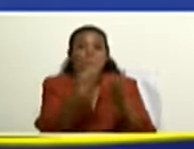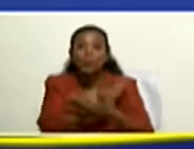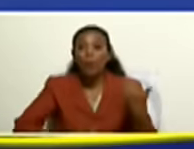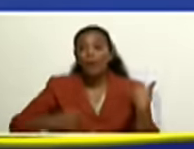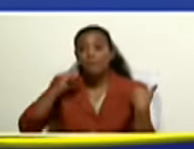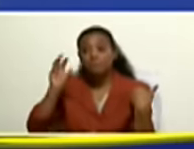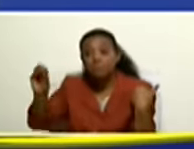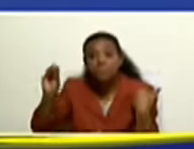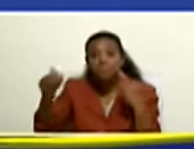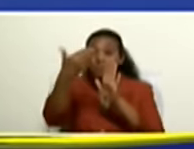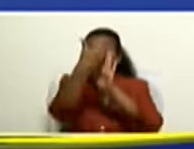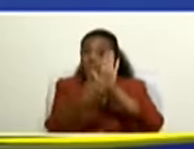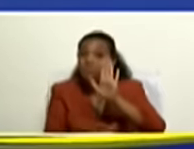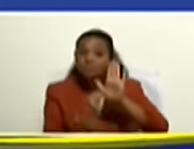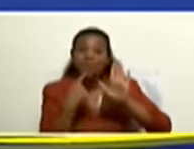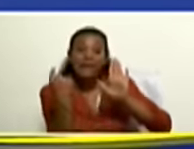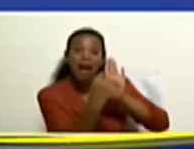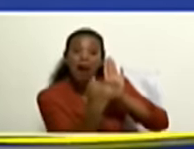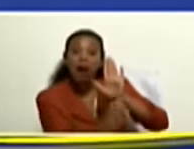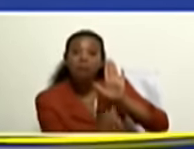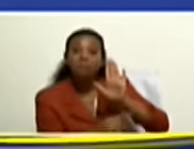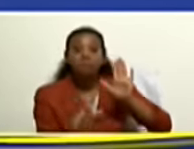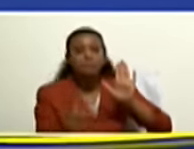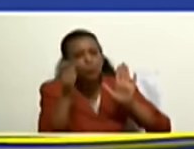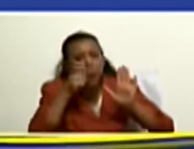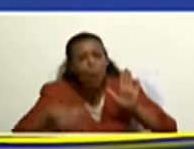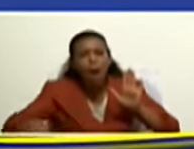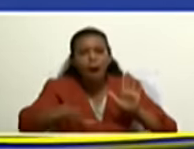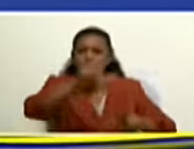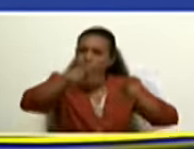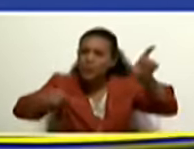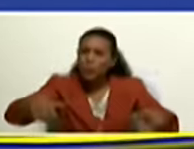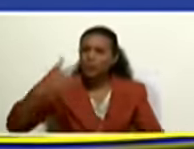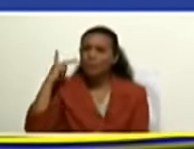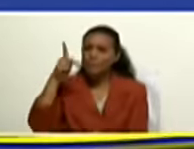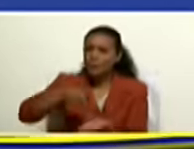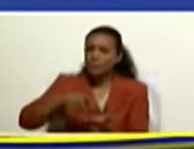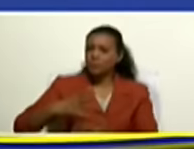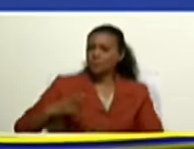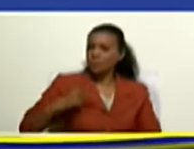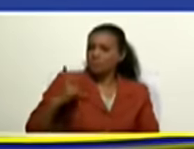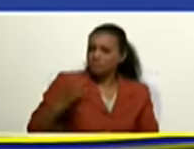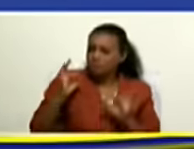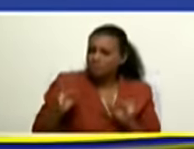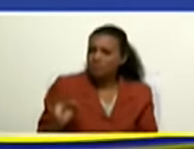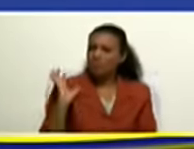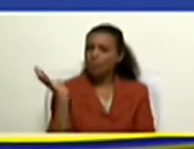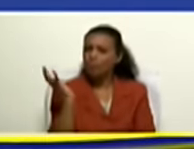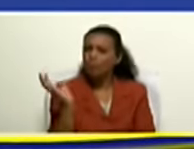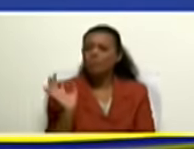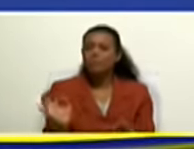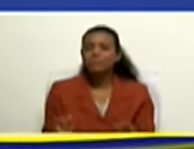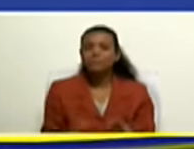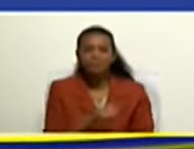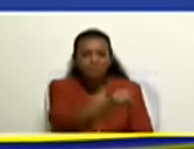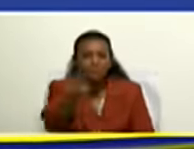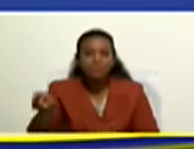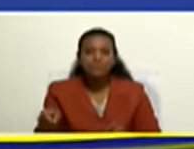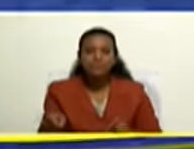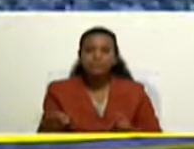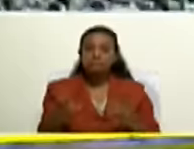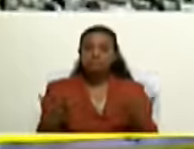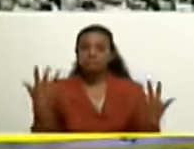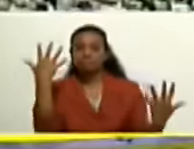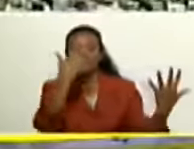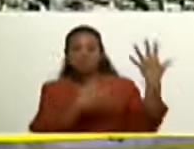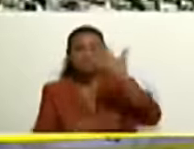presidente, sobre todo, queridos asistentes a este maravilloso foro, han chocado con